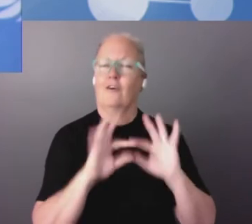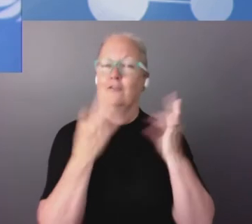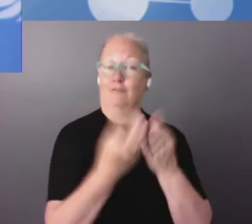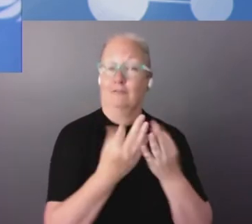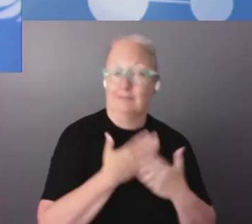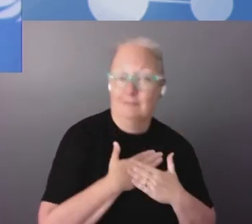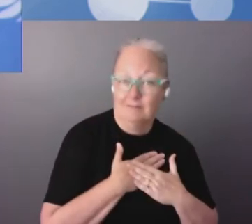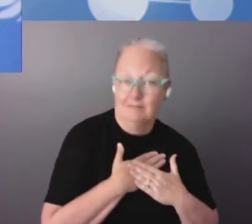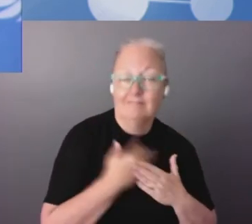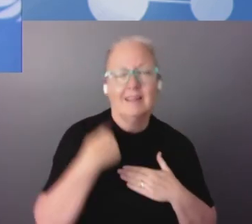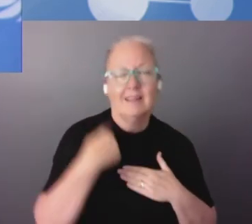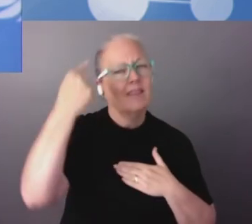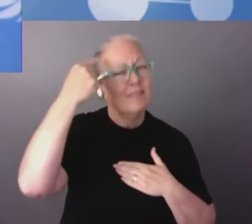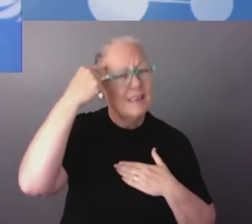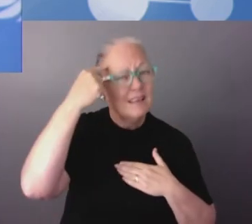Nuestra